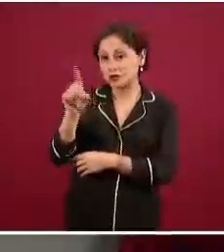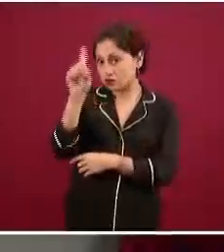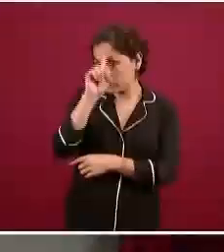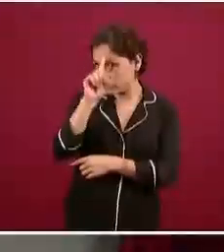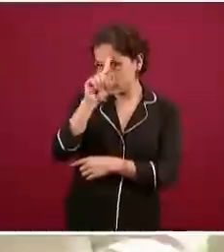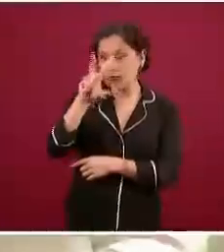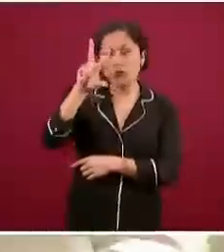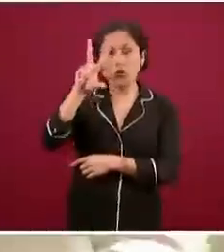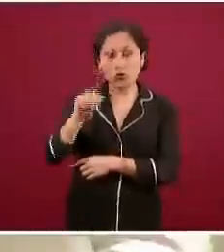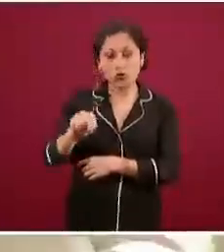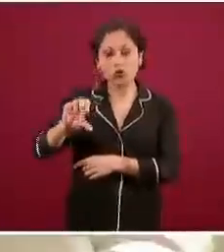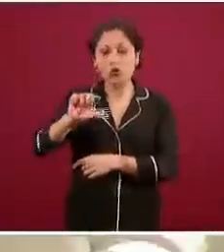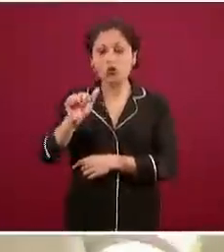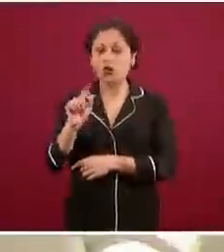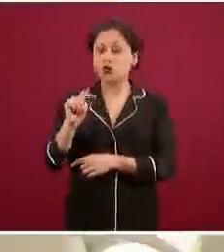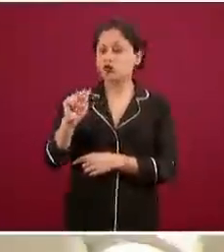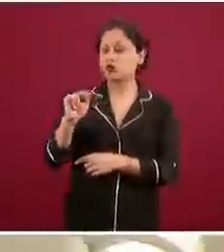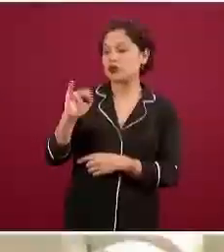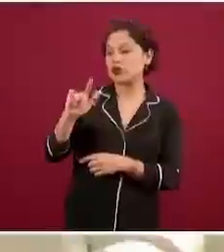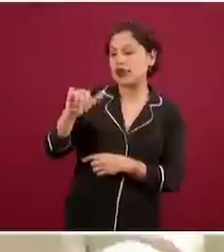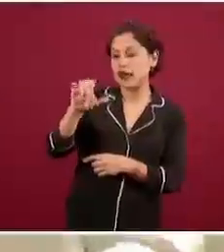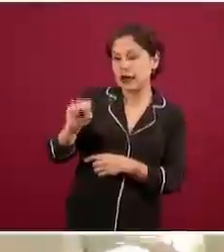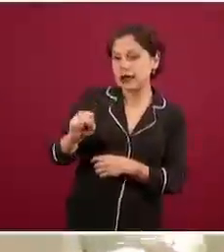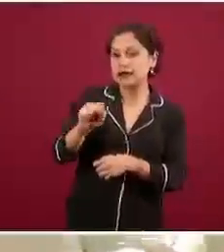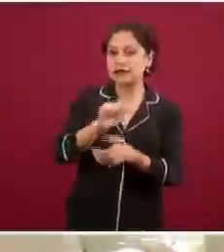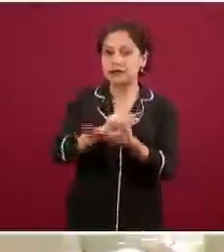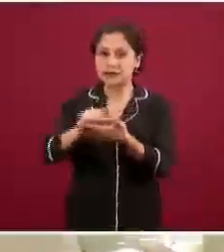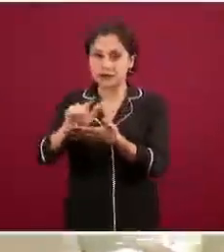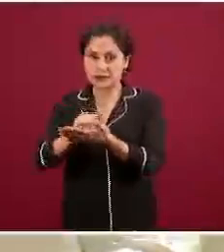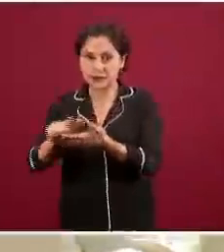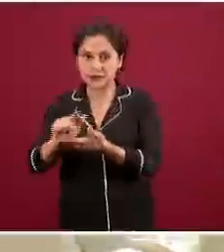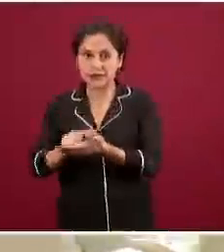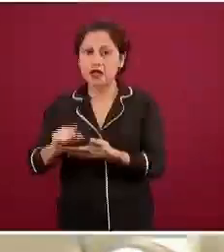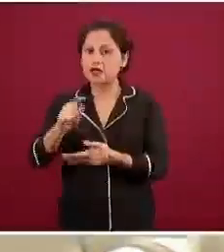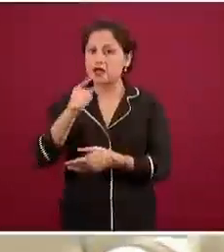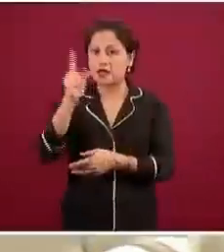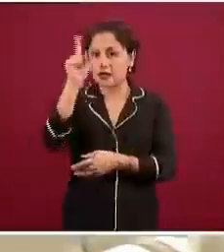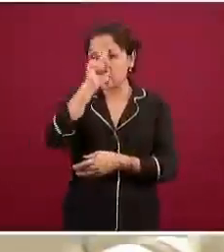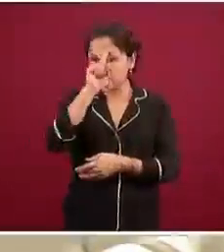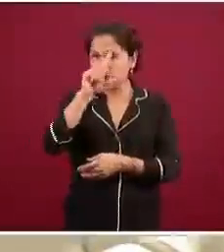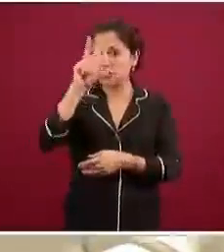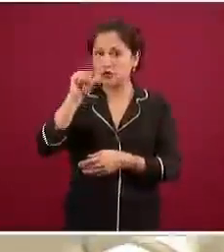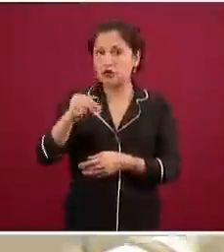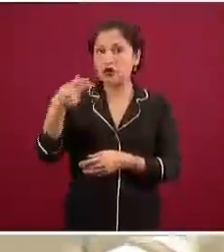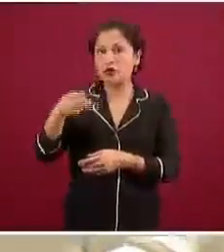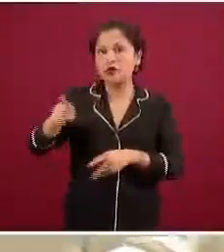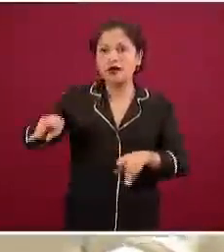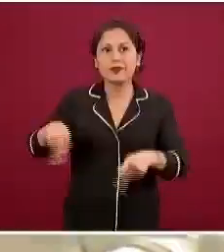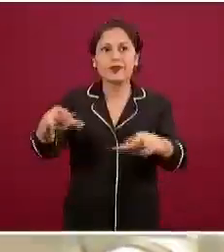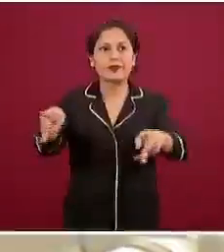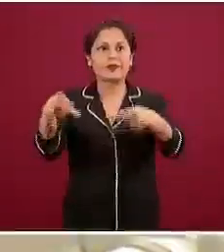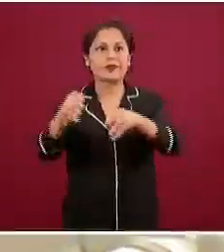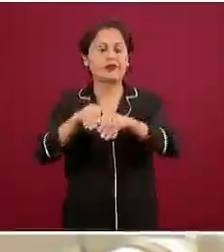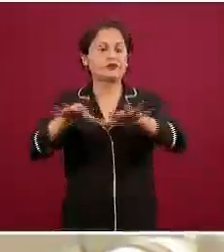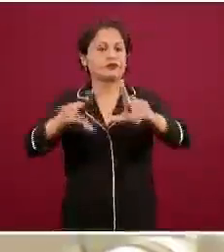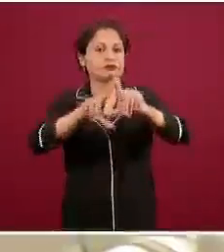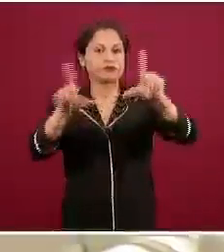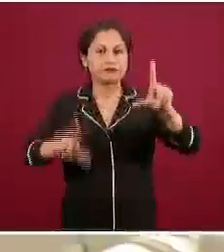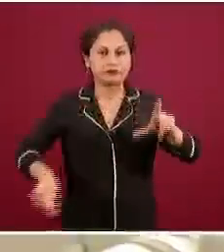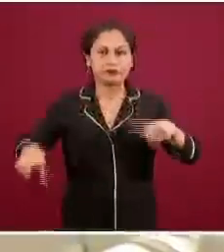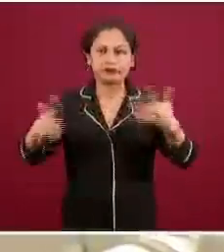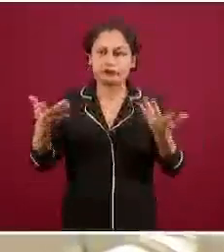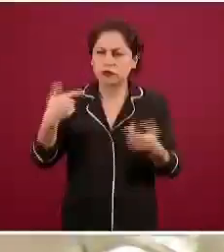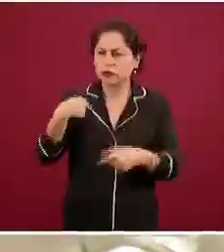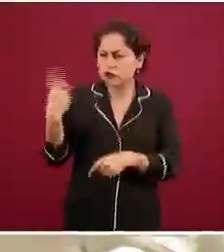túneles sanitizantes, pero que estos han proliferado por ciudades en todo el país. ¿Cuál es la diferencia entre el